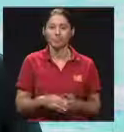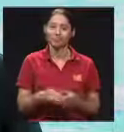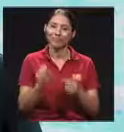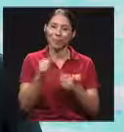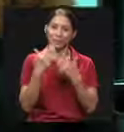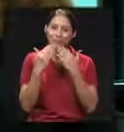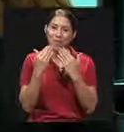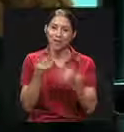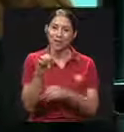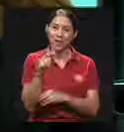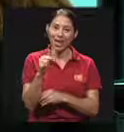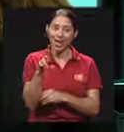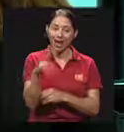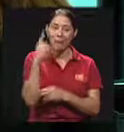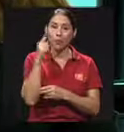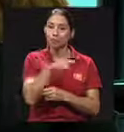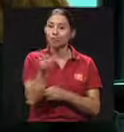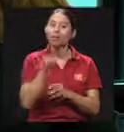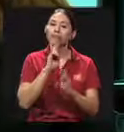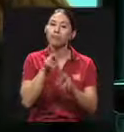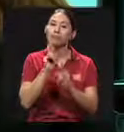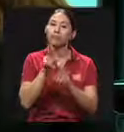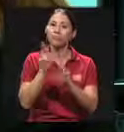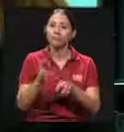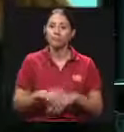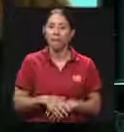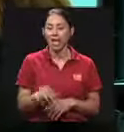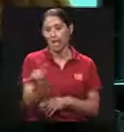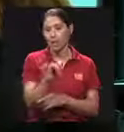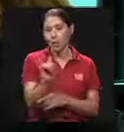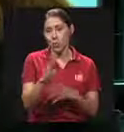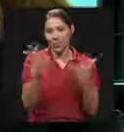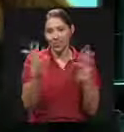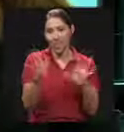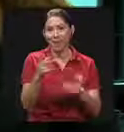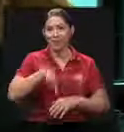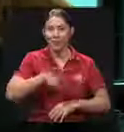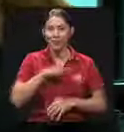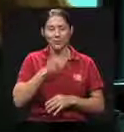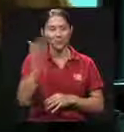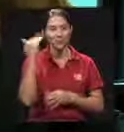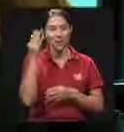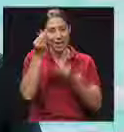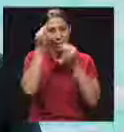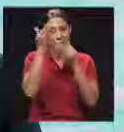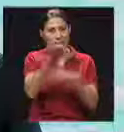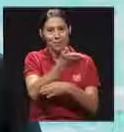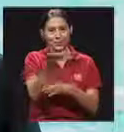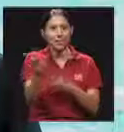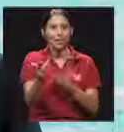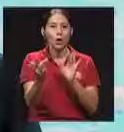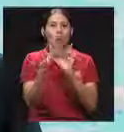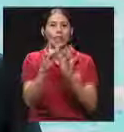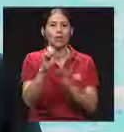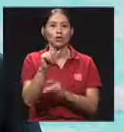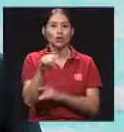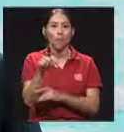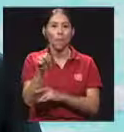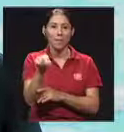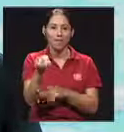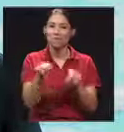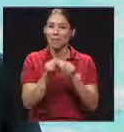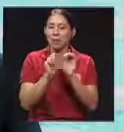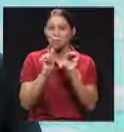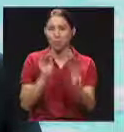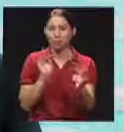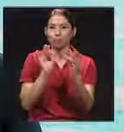así es muchísimas gracias don Edgar por evacuar estas consultas igual ya les contábamos los contactos que tienen con la SUPEN pueden